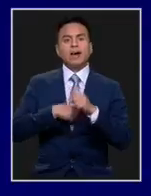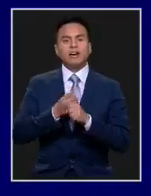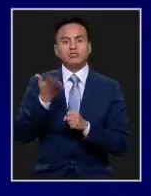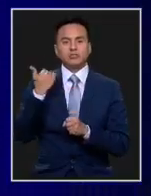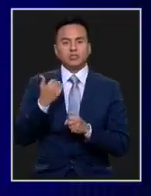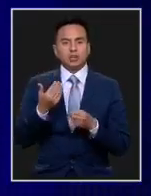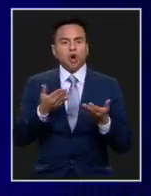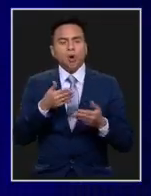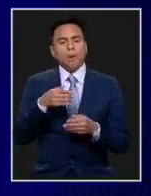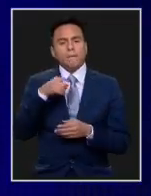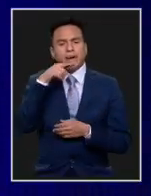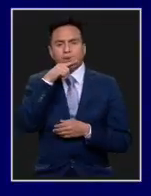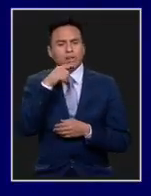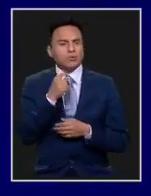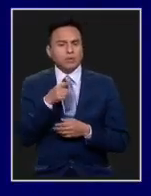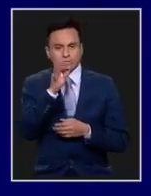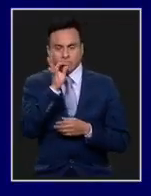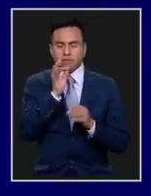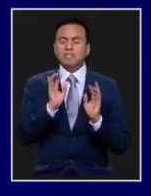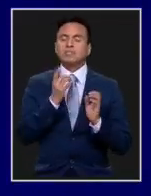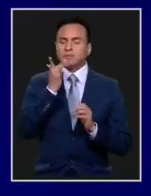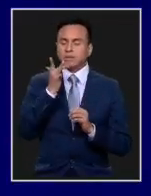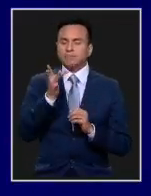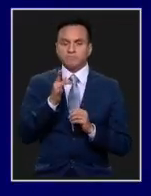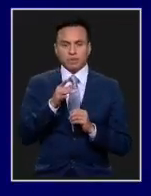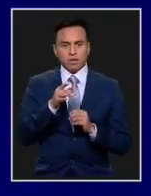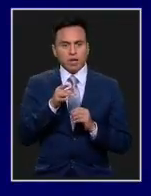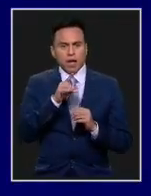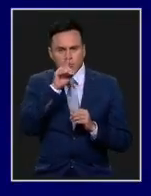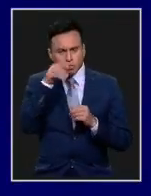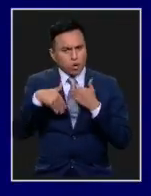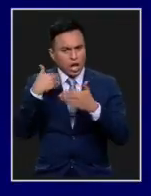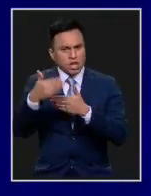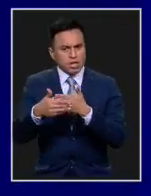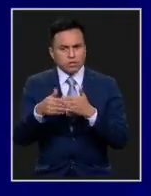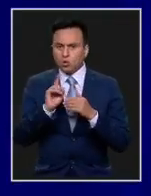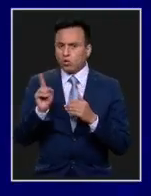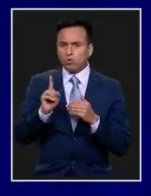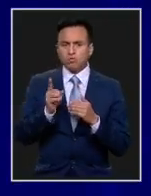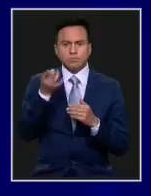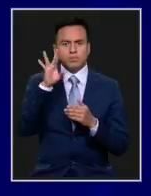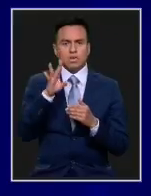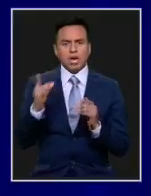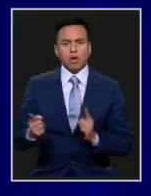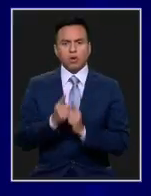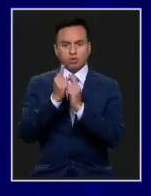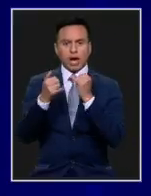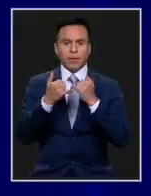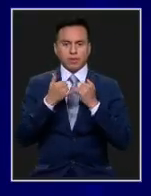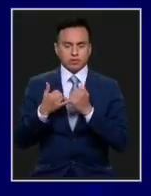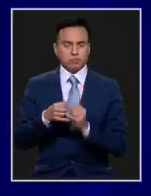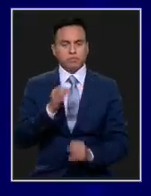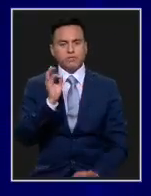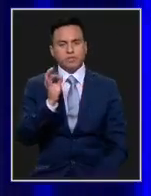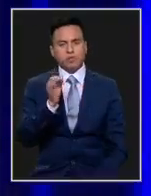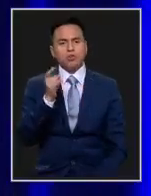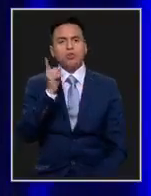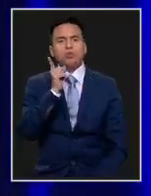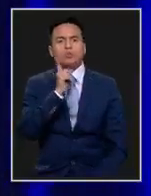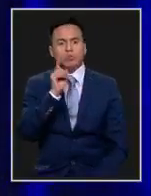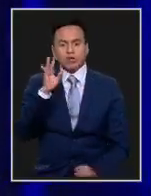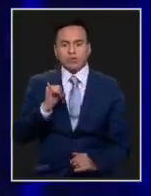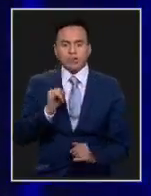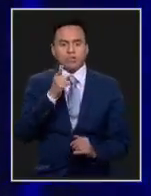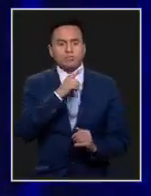con marihuana o con cero marihuana simplemente consumo habitual sino subiéndolo simplemente fue en un encuentro con amigos perfecto por otra información